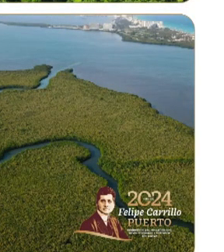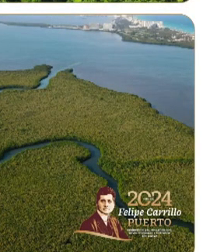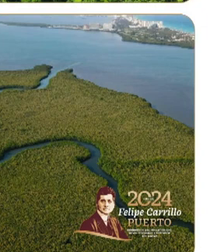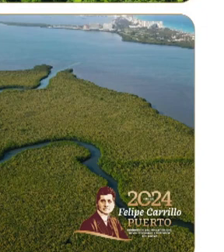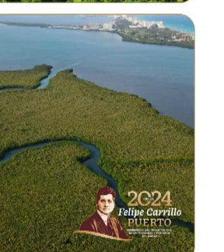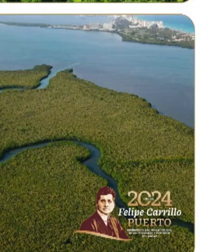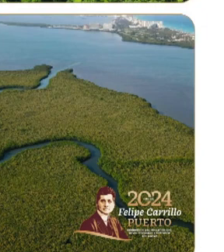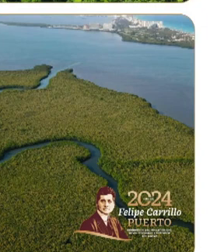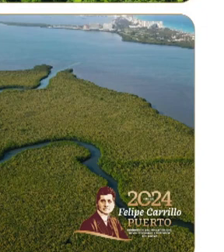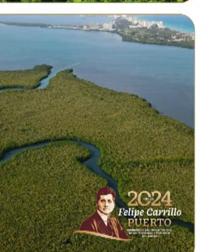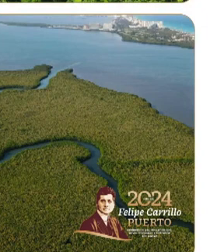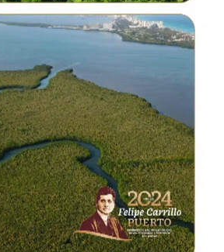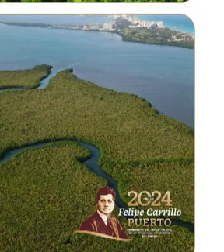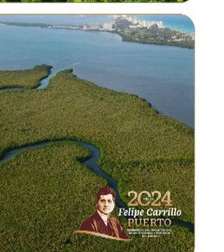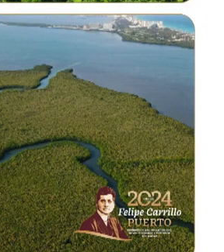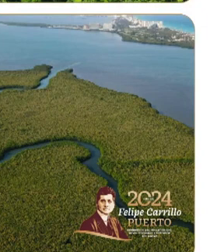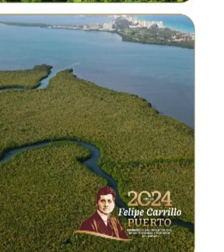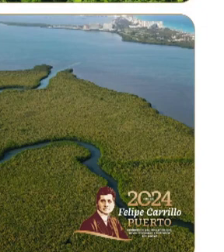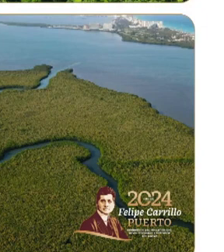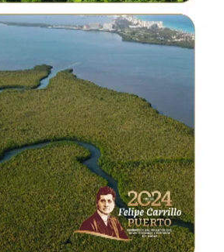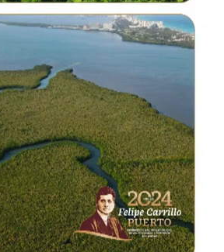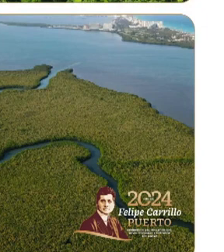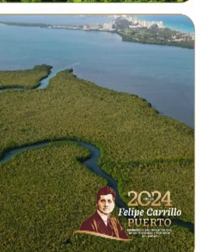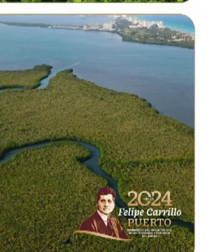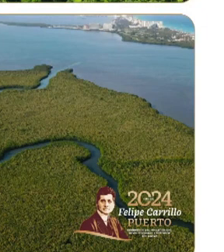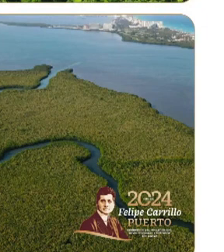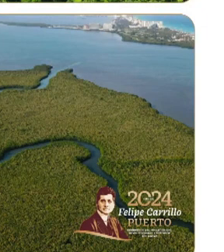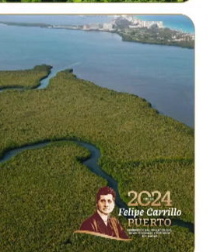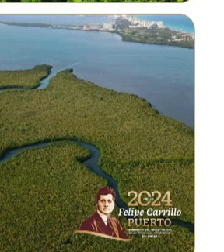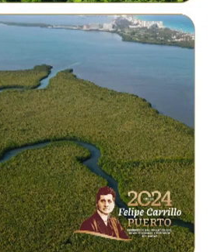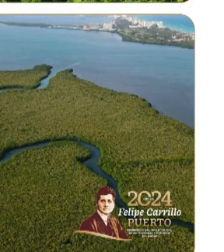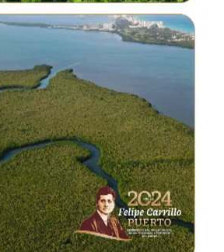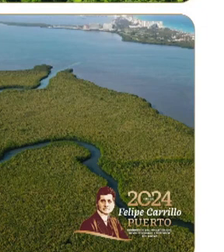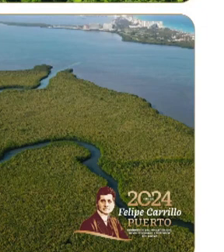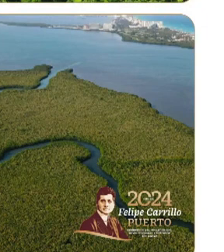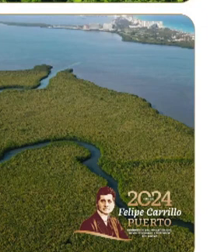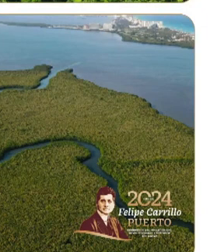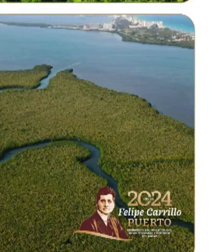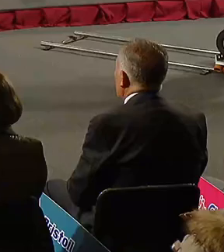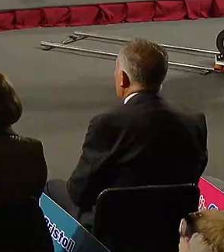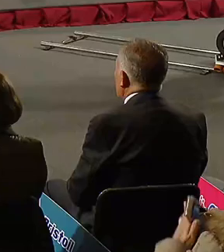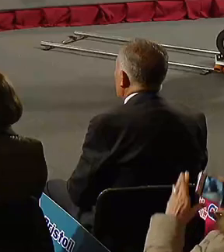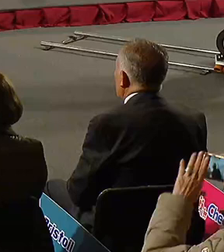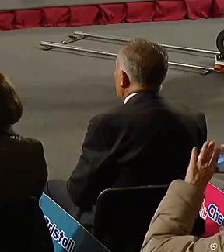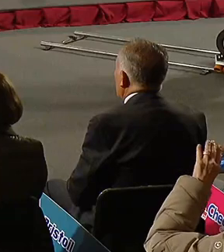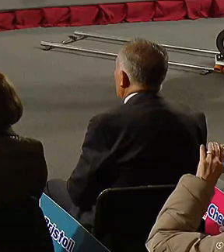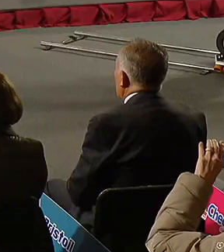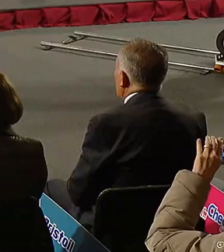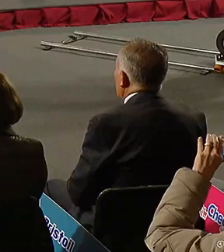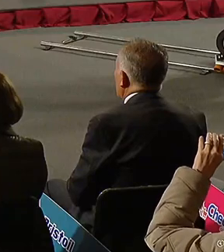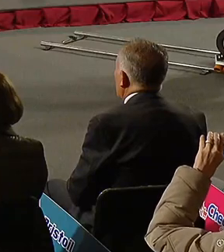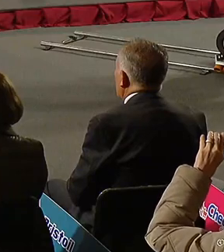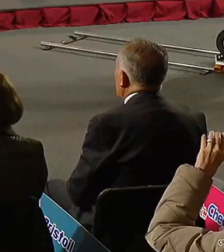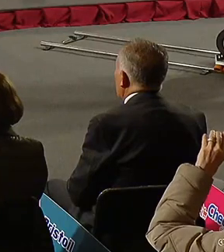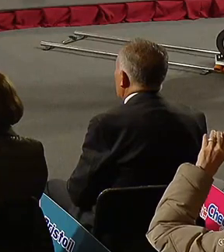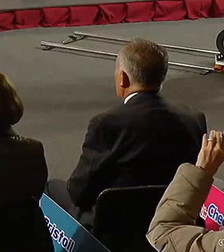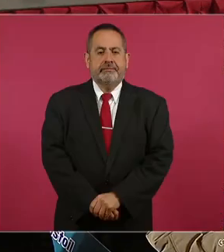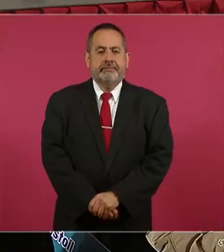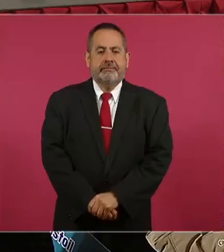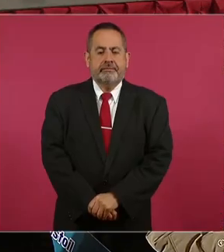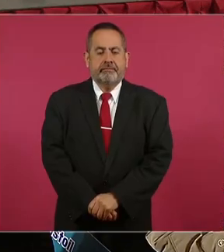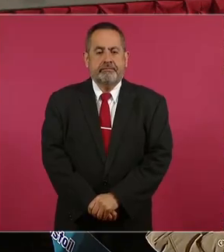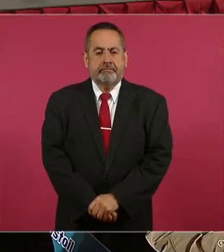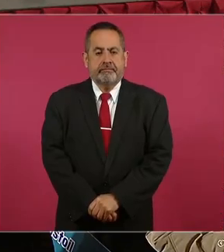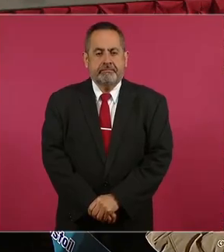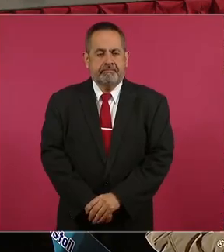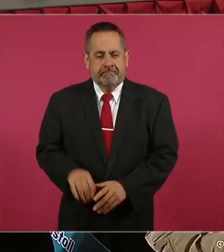de abrir la tercera etapa del Tren Maya en febrero del 2024 para que podamos conocer lugares tan especiales como